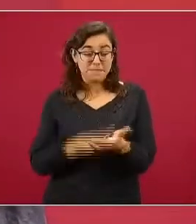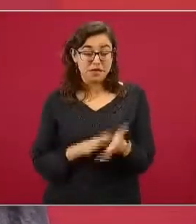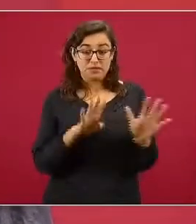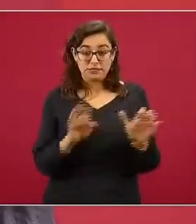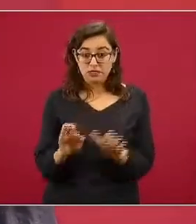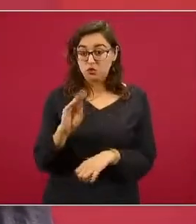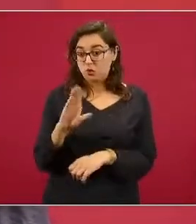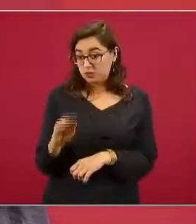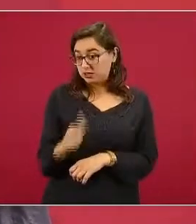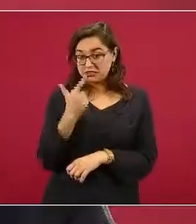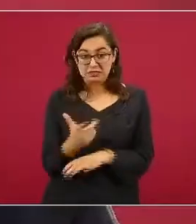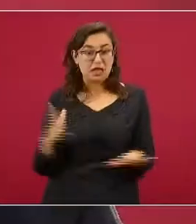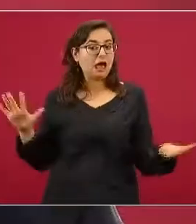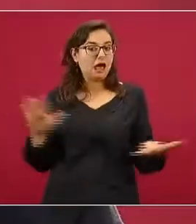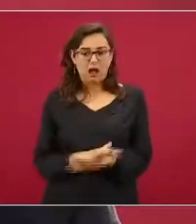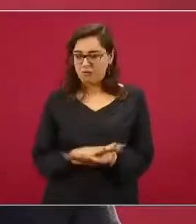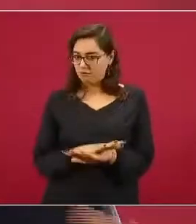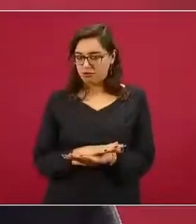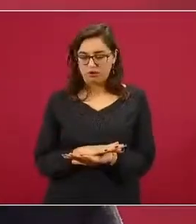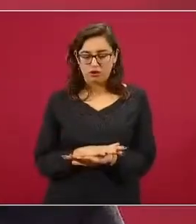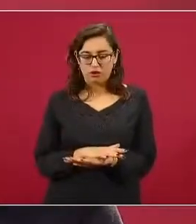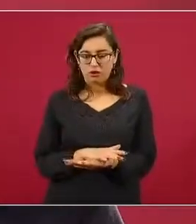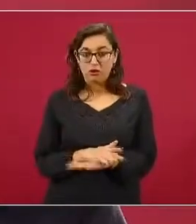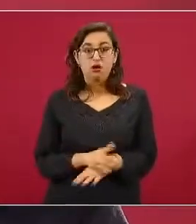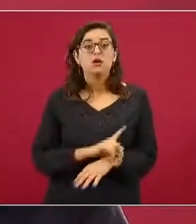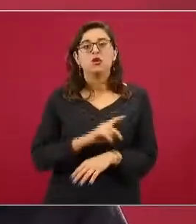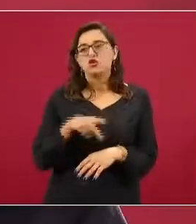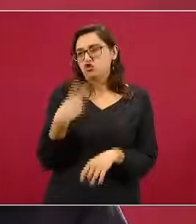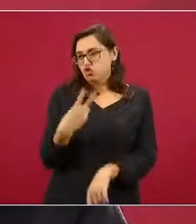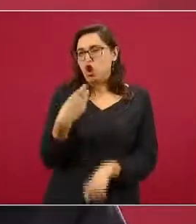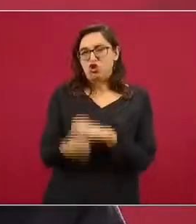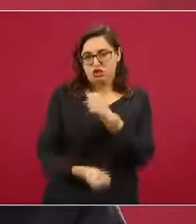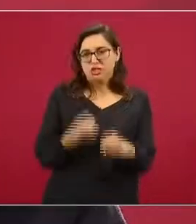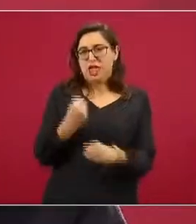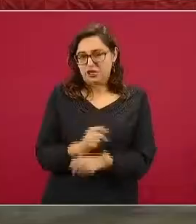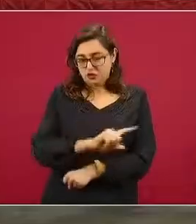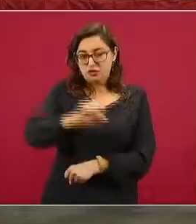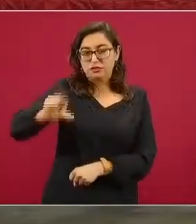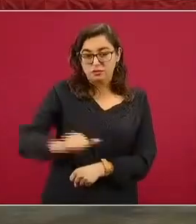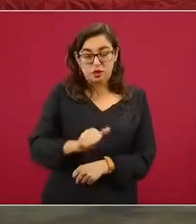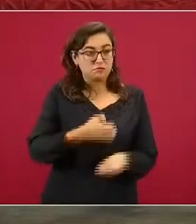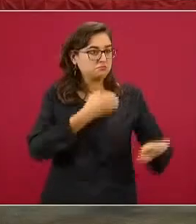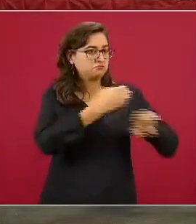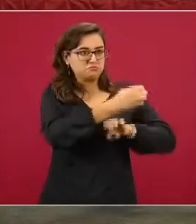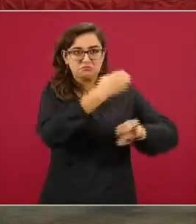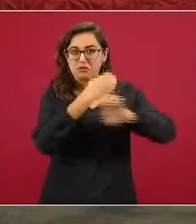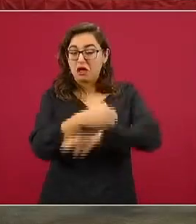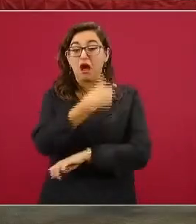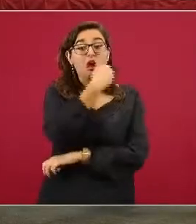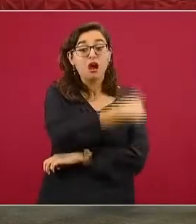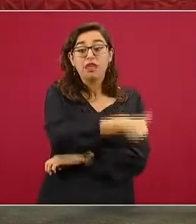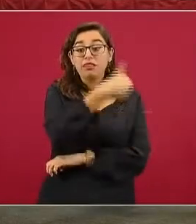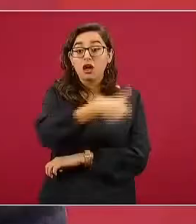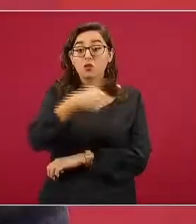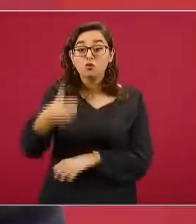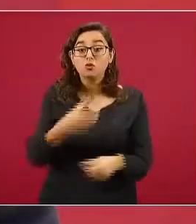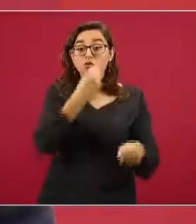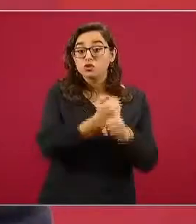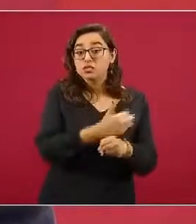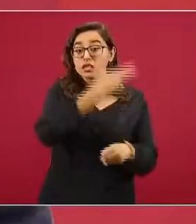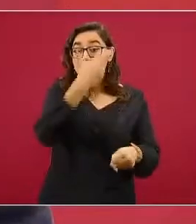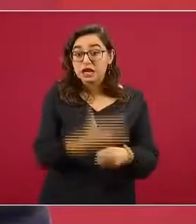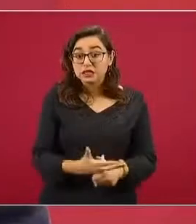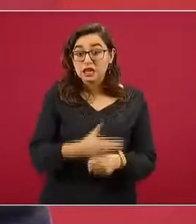Pocos años después, 1 o 2, todos los estados, todas las entidades federativas establecieron una